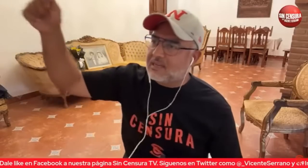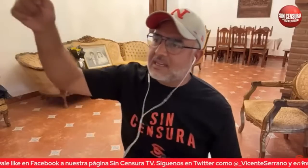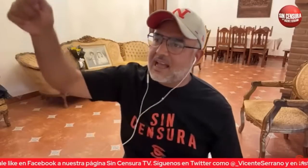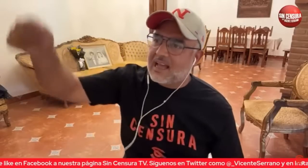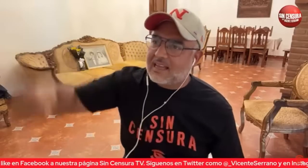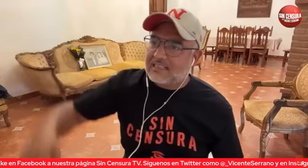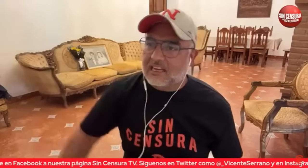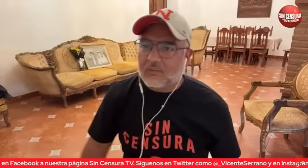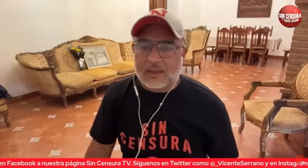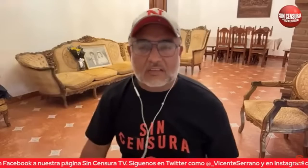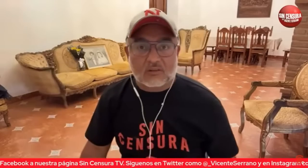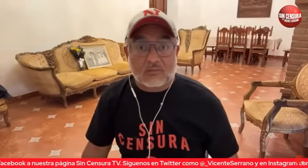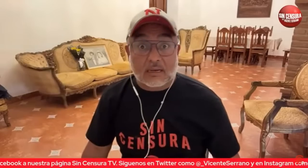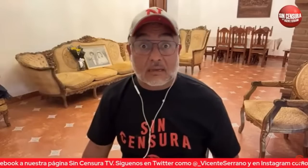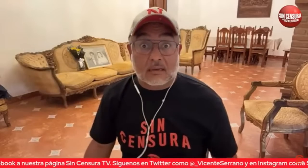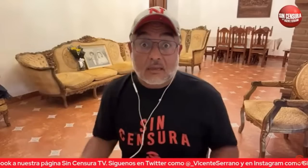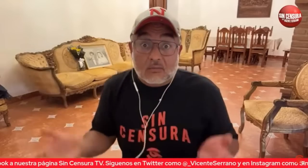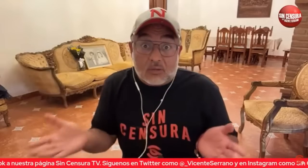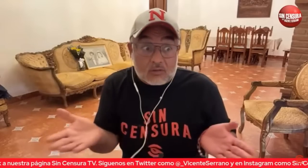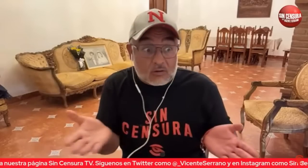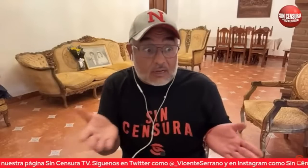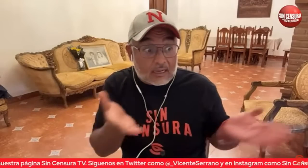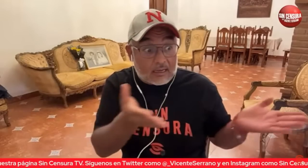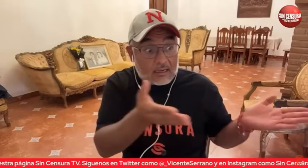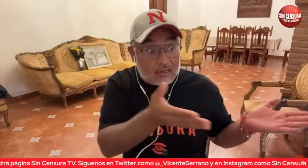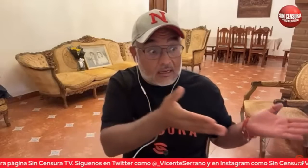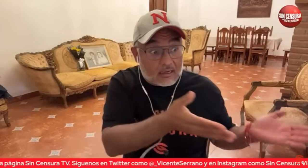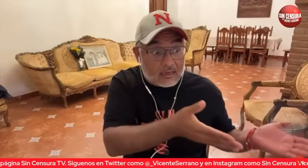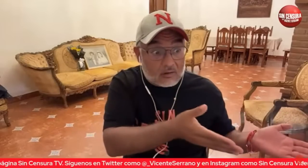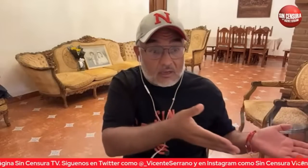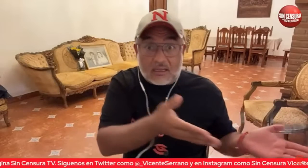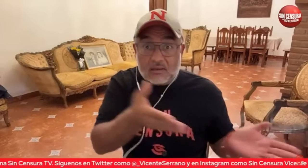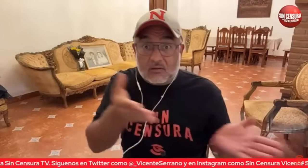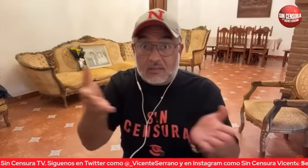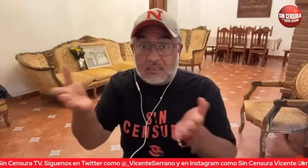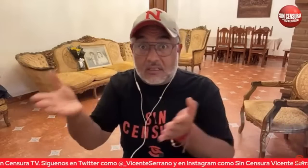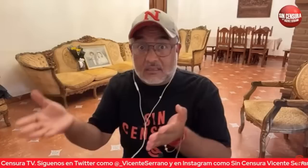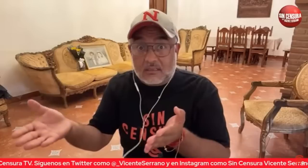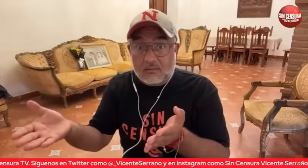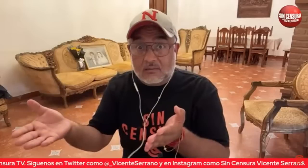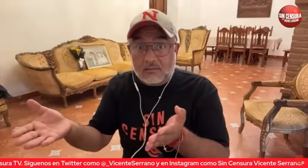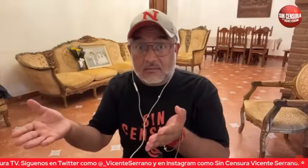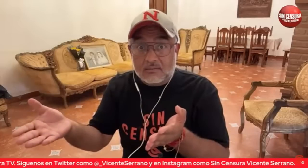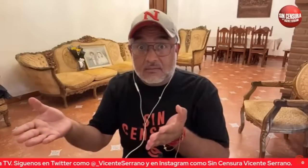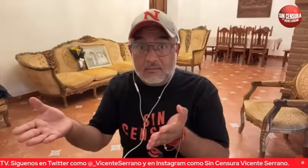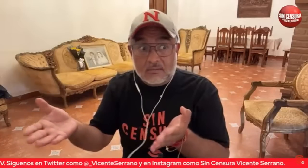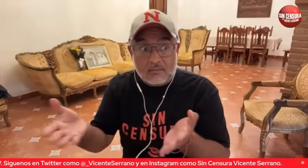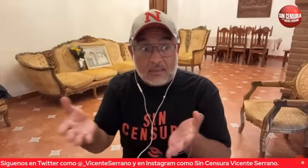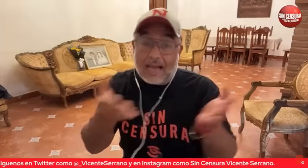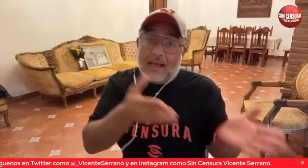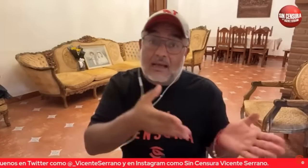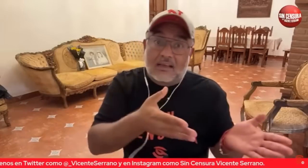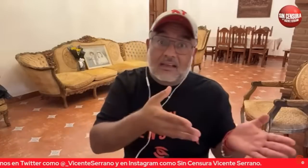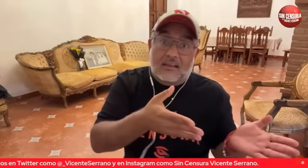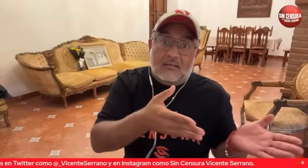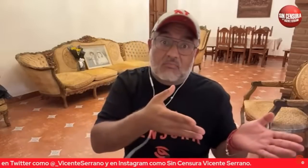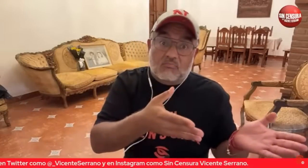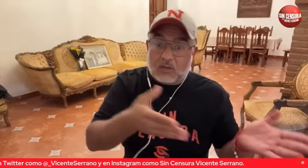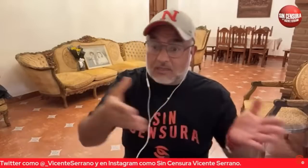Obrador, Sevilla es de la Operación Berlín? Pues no, que el origen no es el destino.